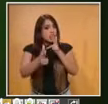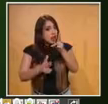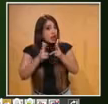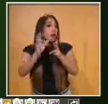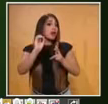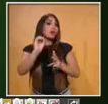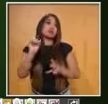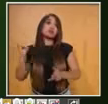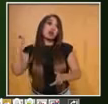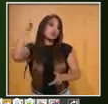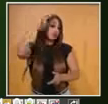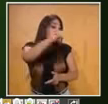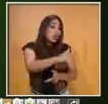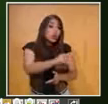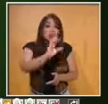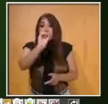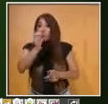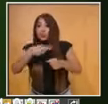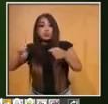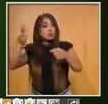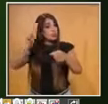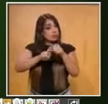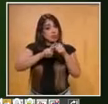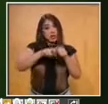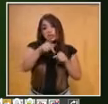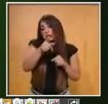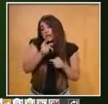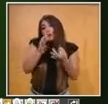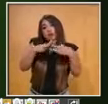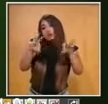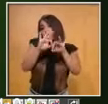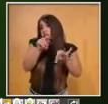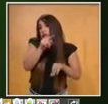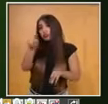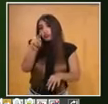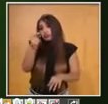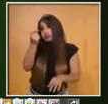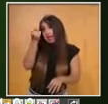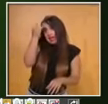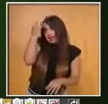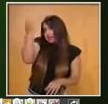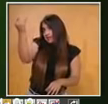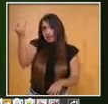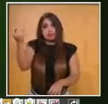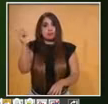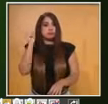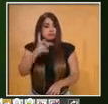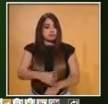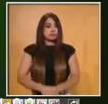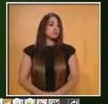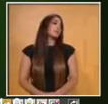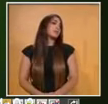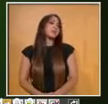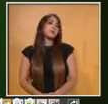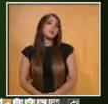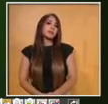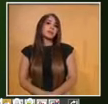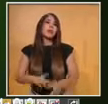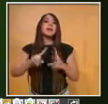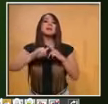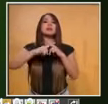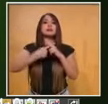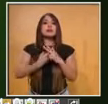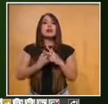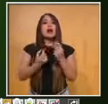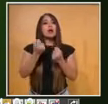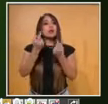tiempo tradicional. Aquí lo importante es que uses tu creatividad. Así es. Vamos a iniciar retomando algunas de las